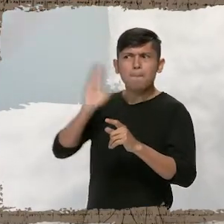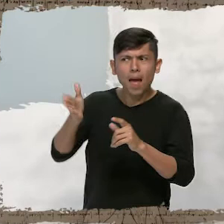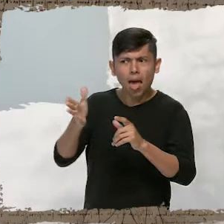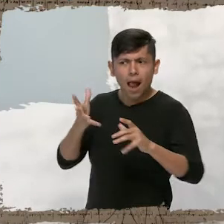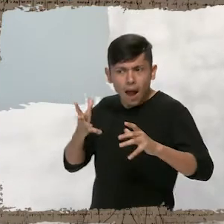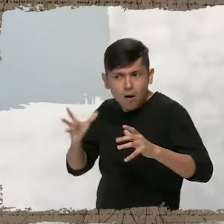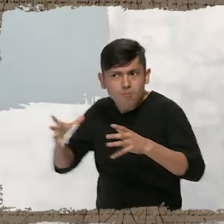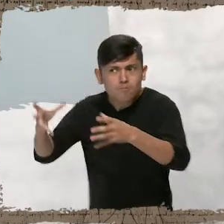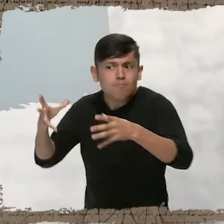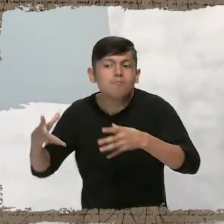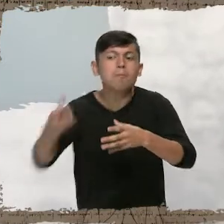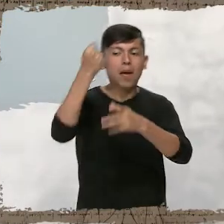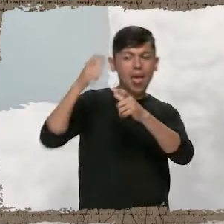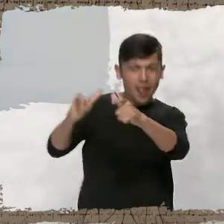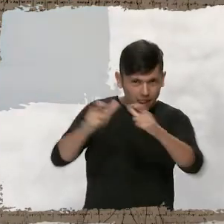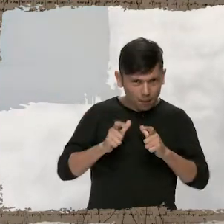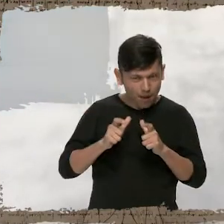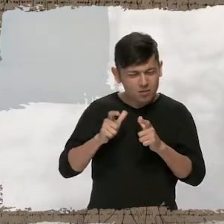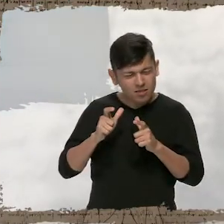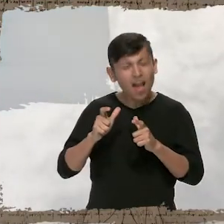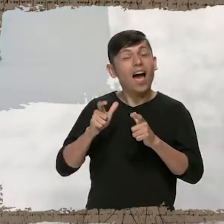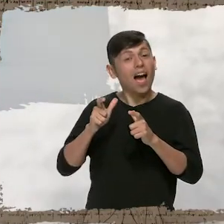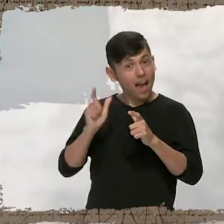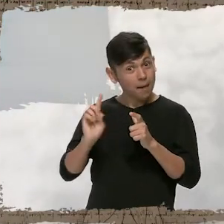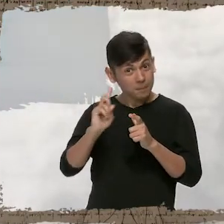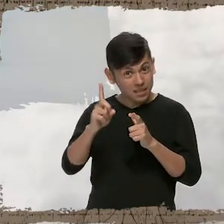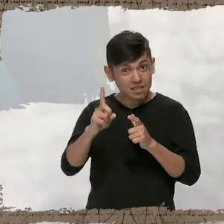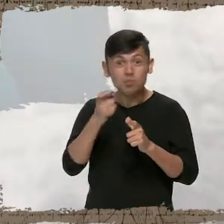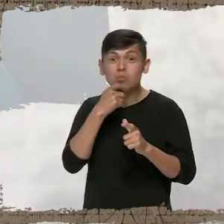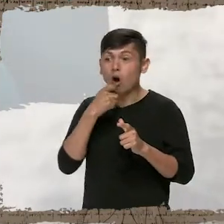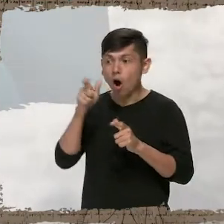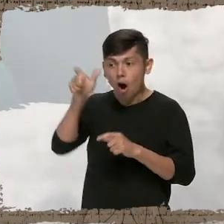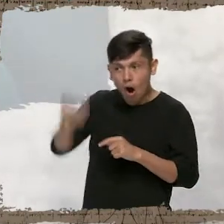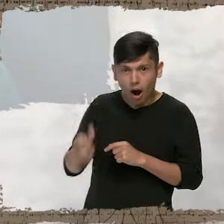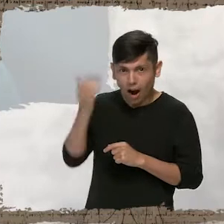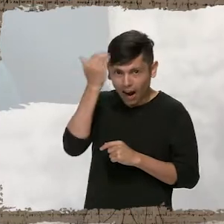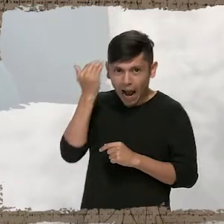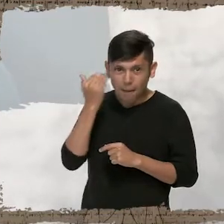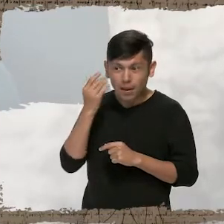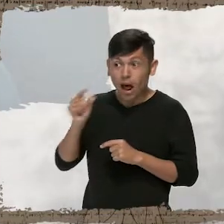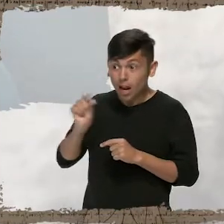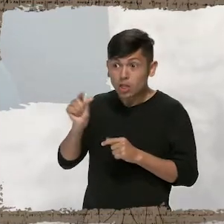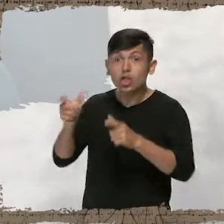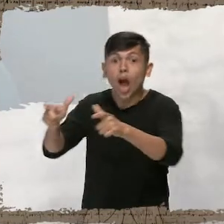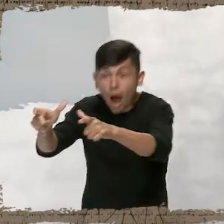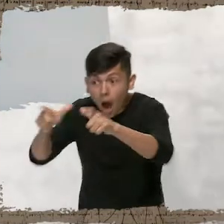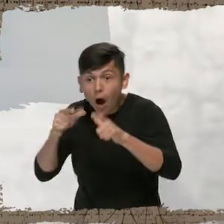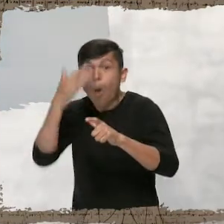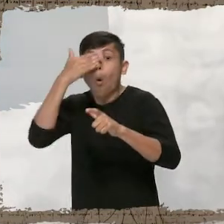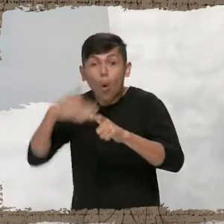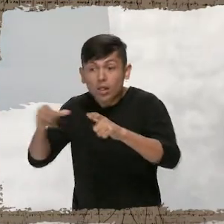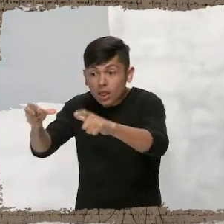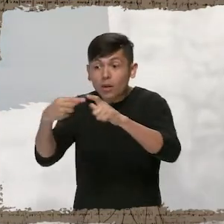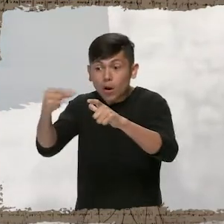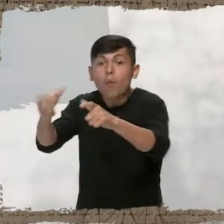para conseguir lo que quiere como por ejemplo una camila que acaba de servirse el último